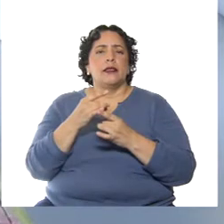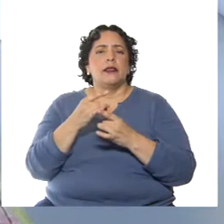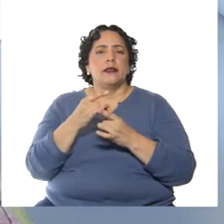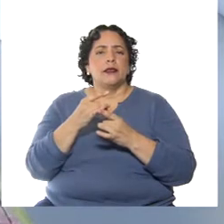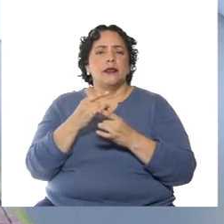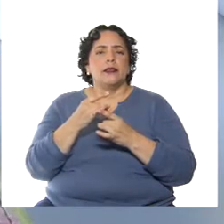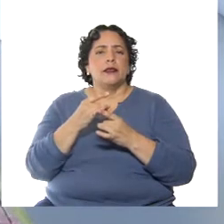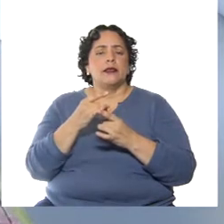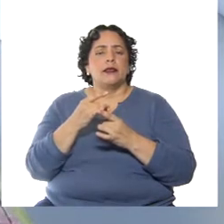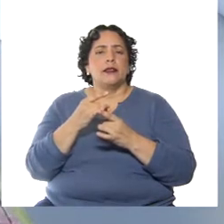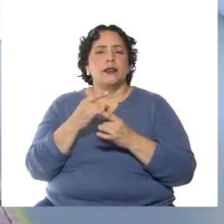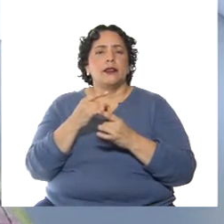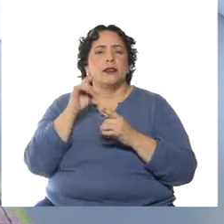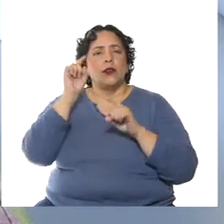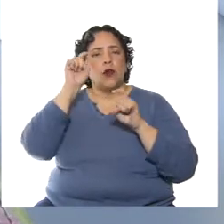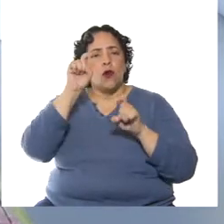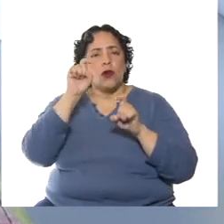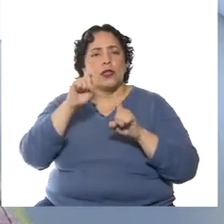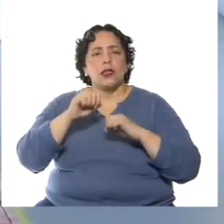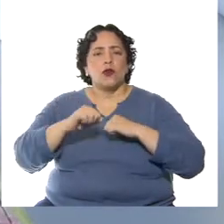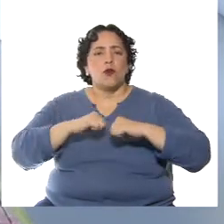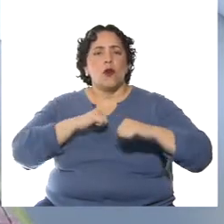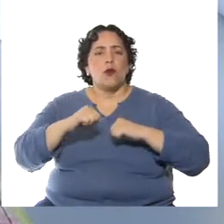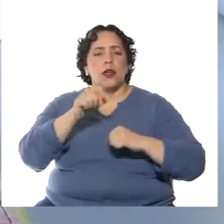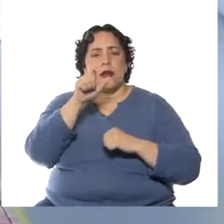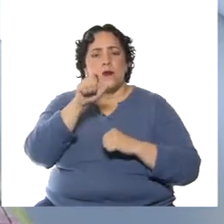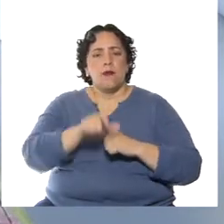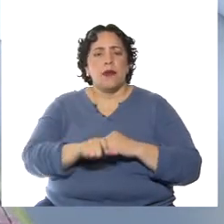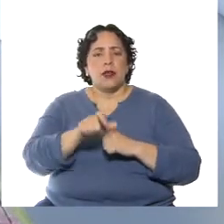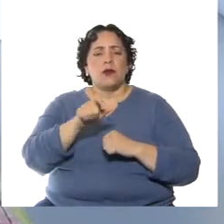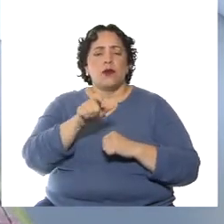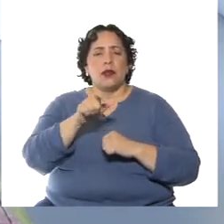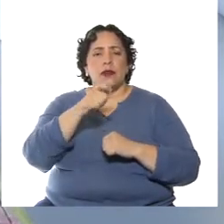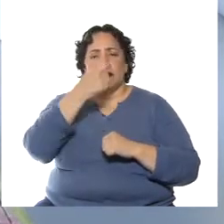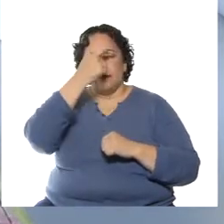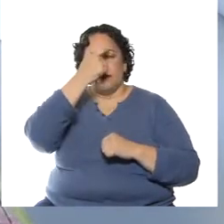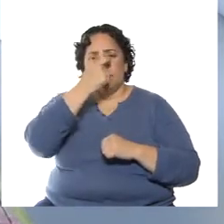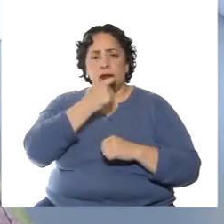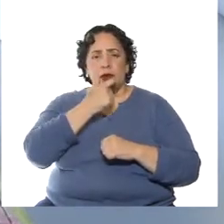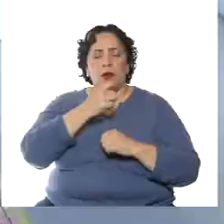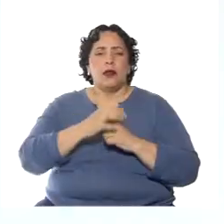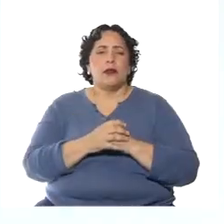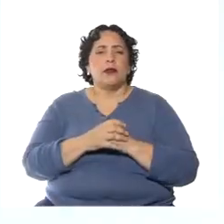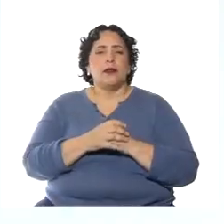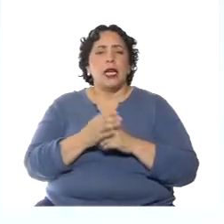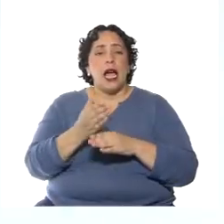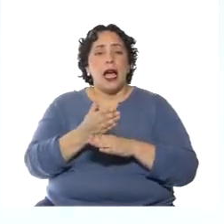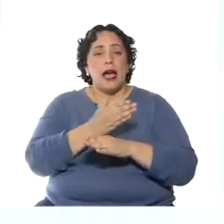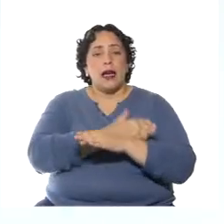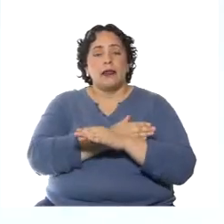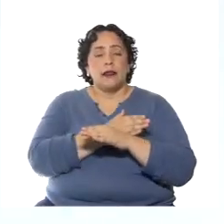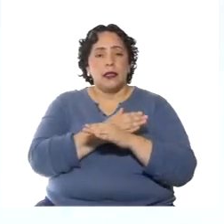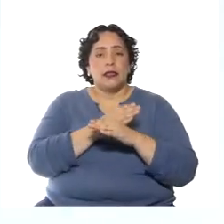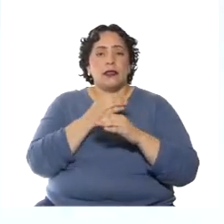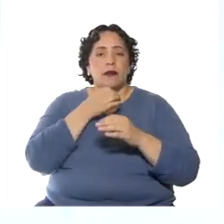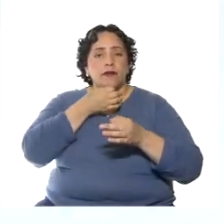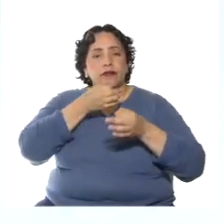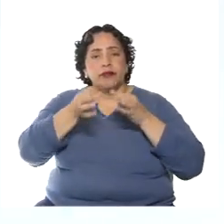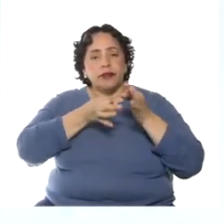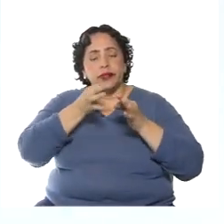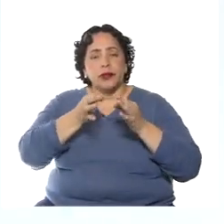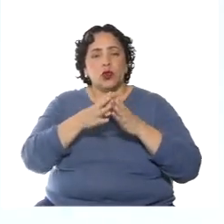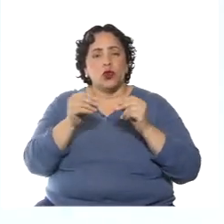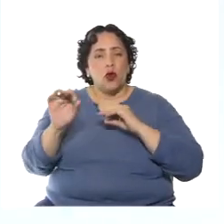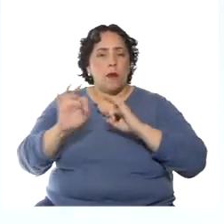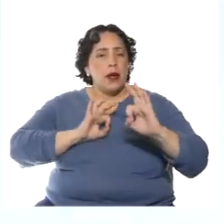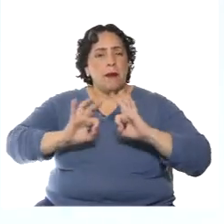de lo que es la orientación y movilidad para las personas con deficiencias visuales. ¿Okay? Pero antes de continuar con todo lo que hemos